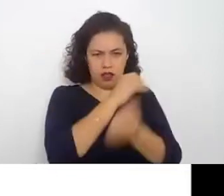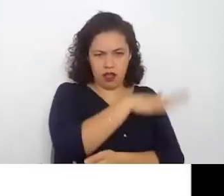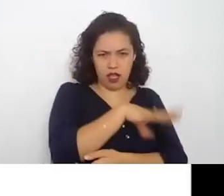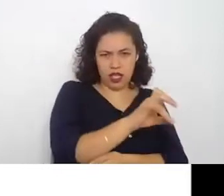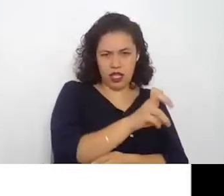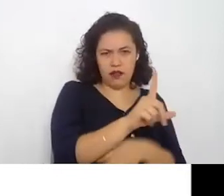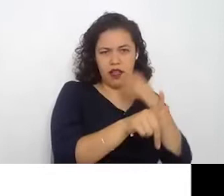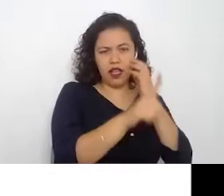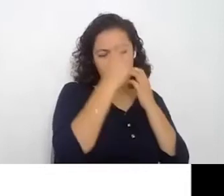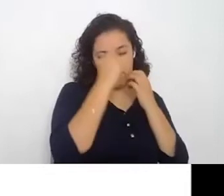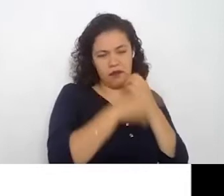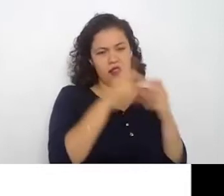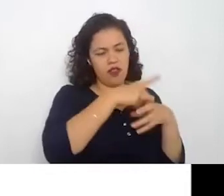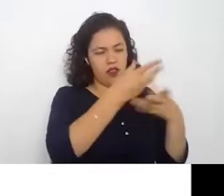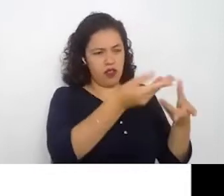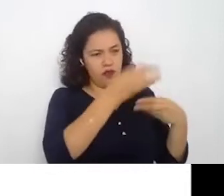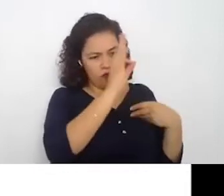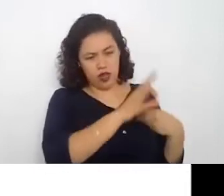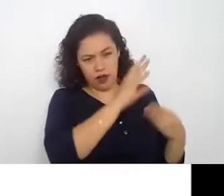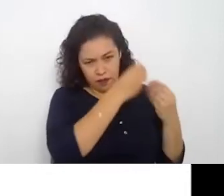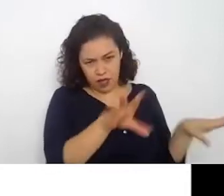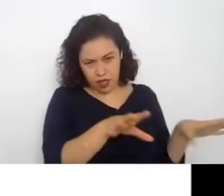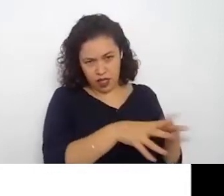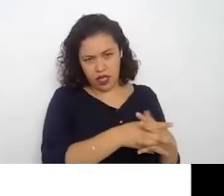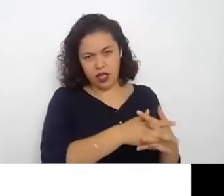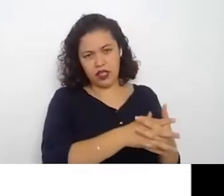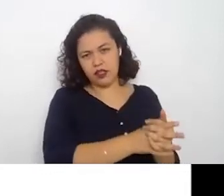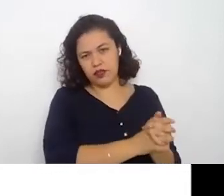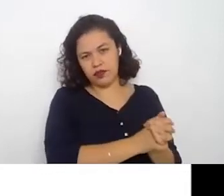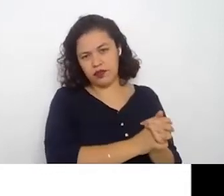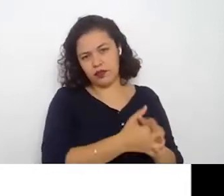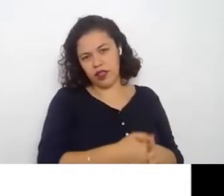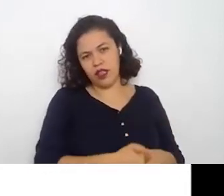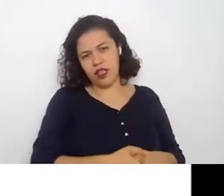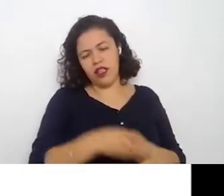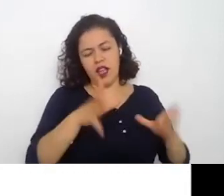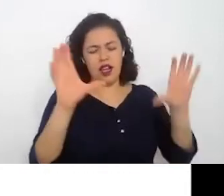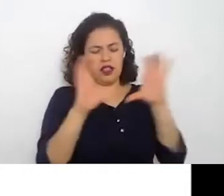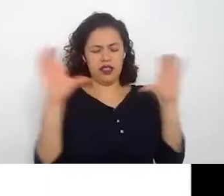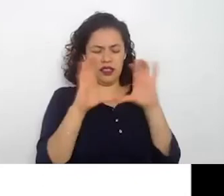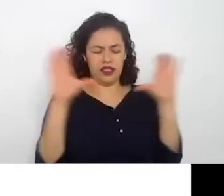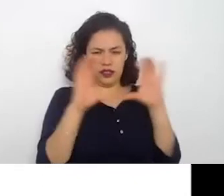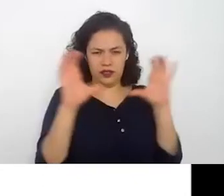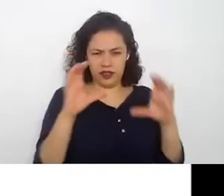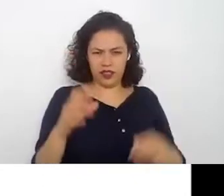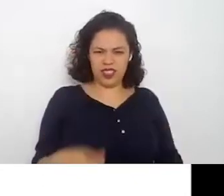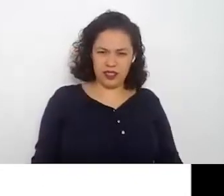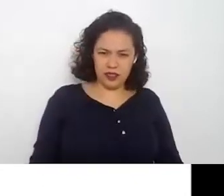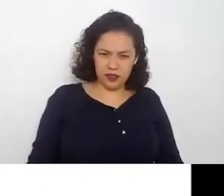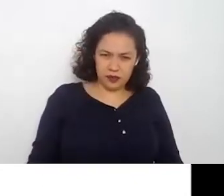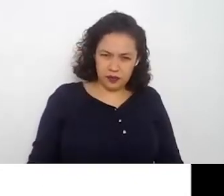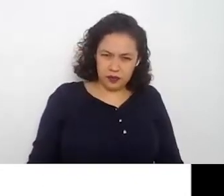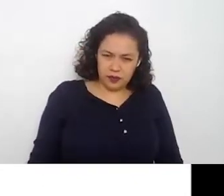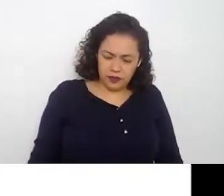pierde la donataria. Esta parte de la certificación, esta idea surge hace un poco más de